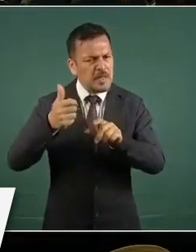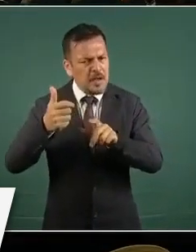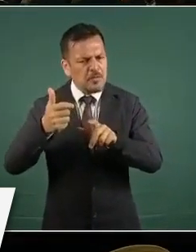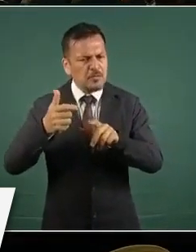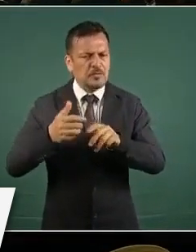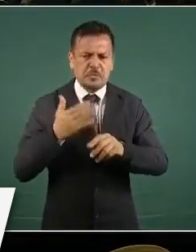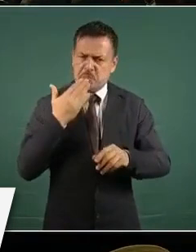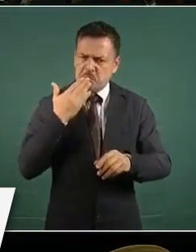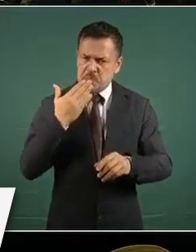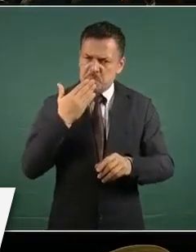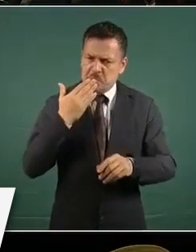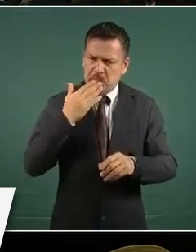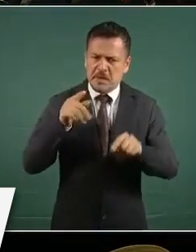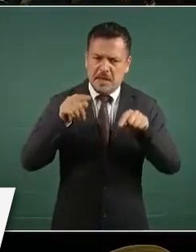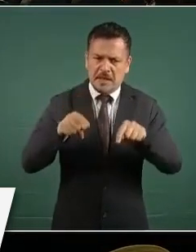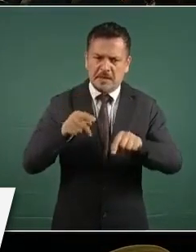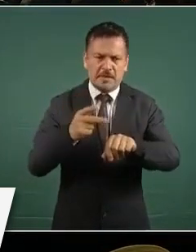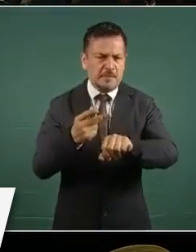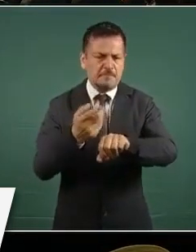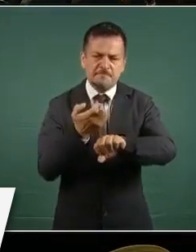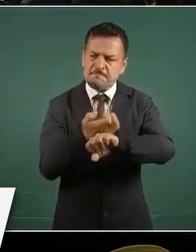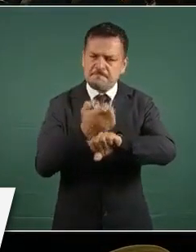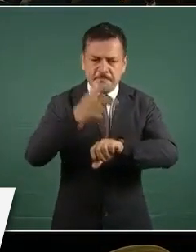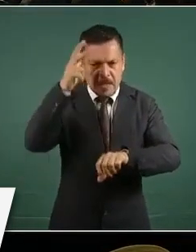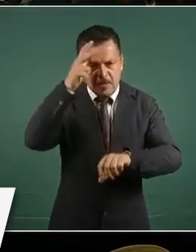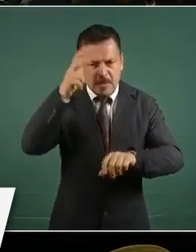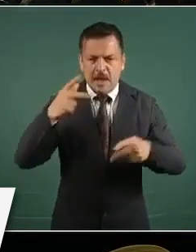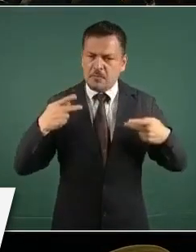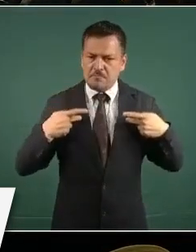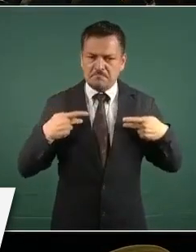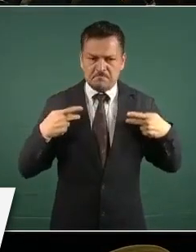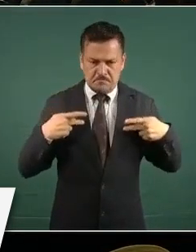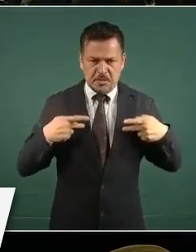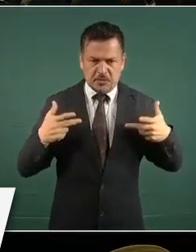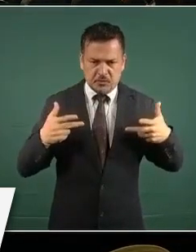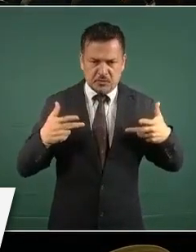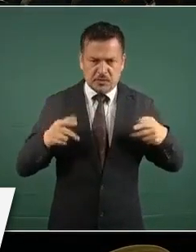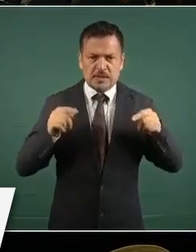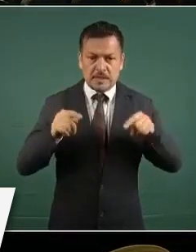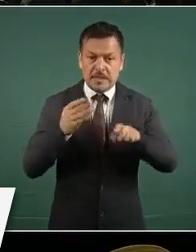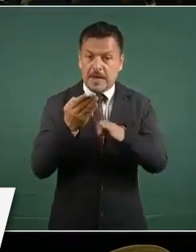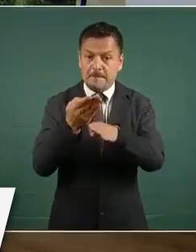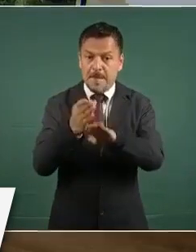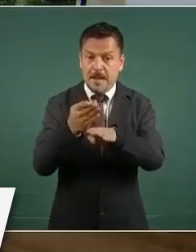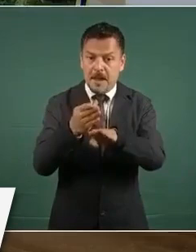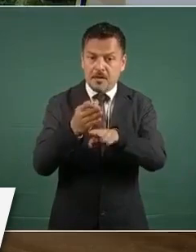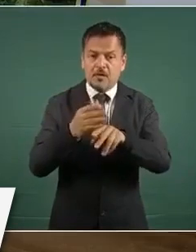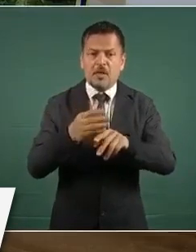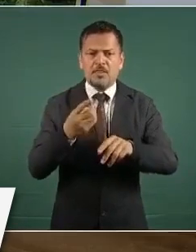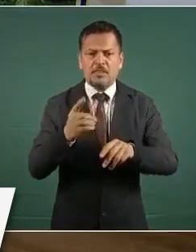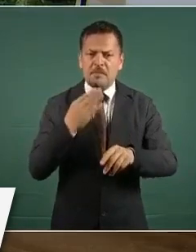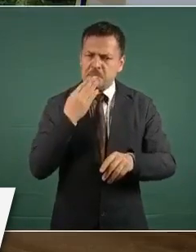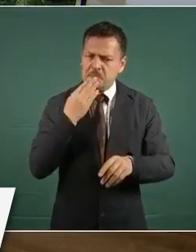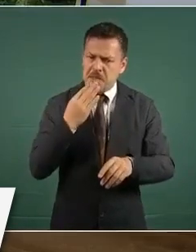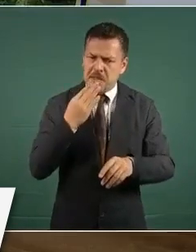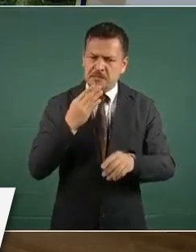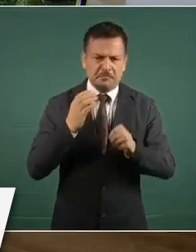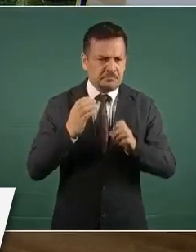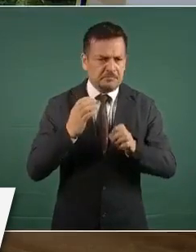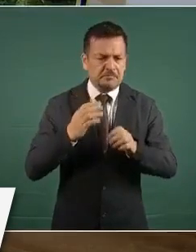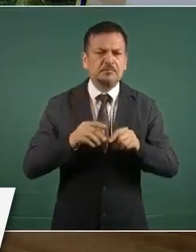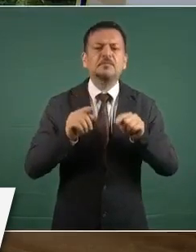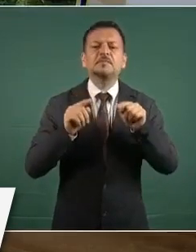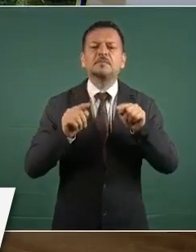al pueblo de hidalgo y una de ellas precisamente pues es el banco del bienestar